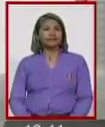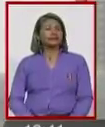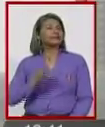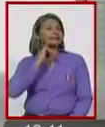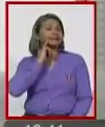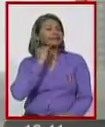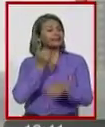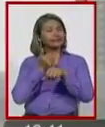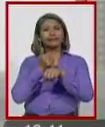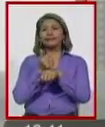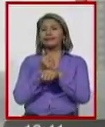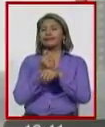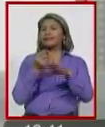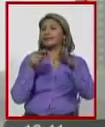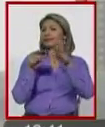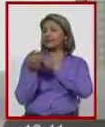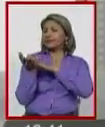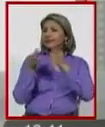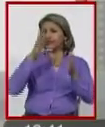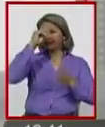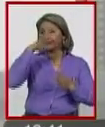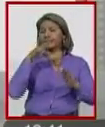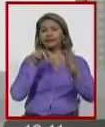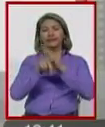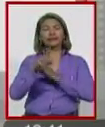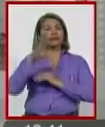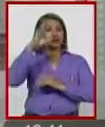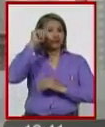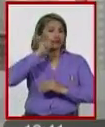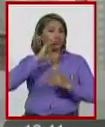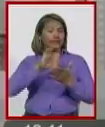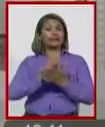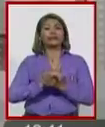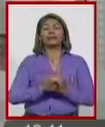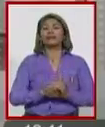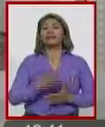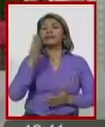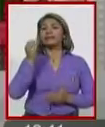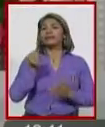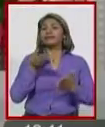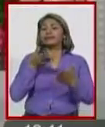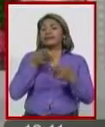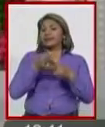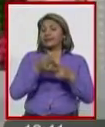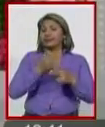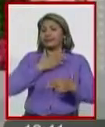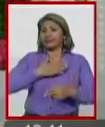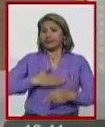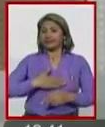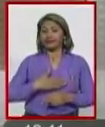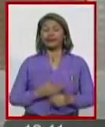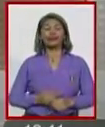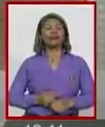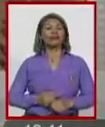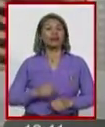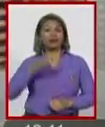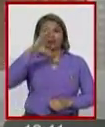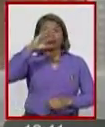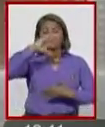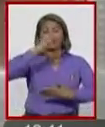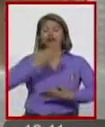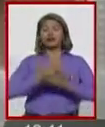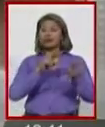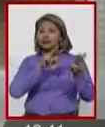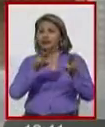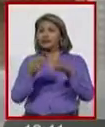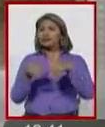Celos habrían provocado un crimen pasional. Un hombre le quitó la vida a su pareja con una puñalada en el pecho. El crimen fue presenciado por los hijos